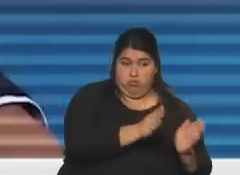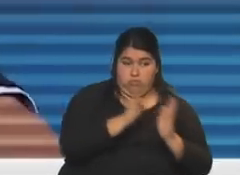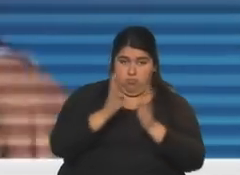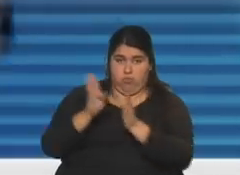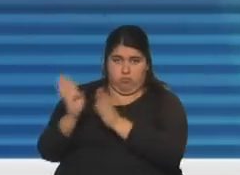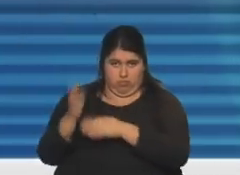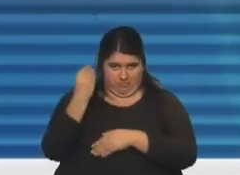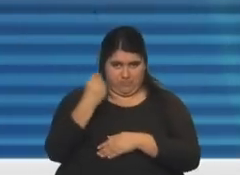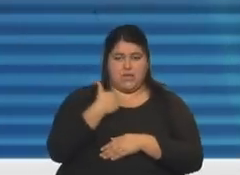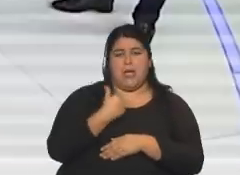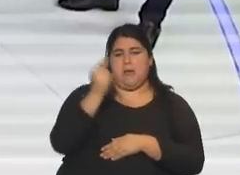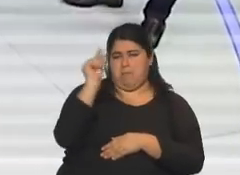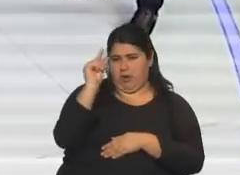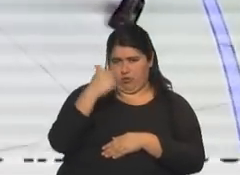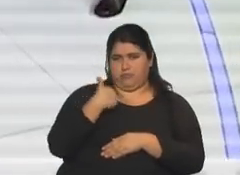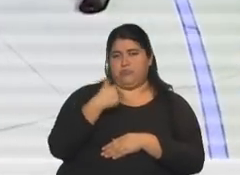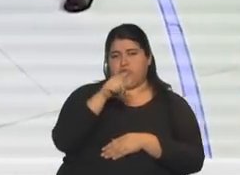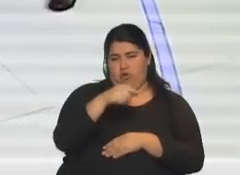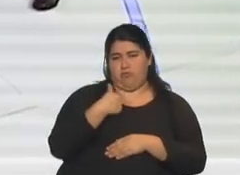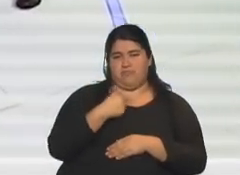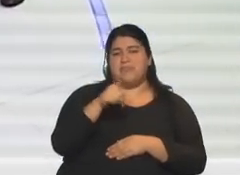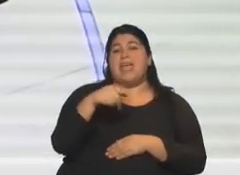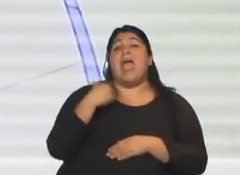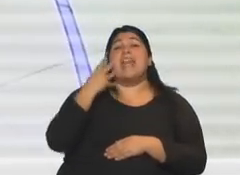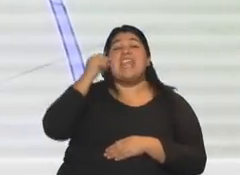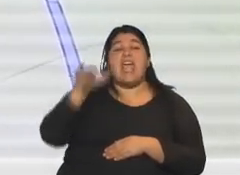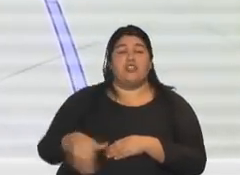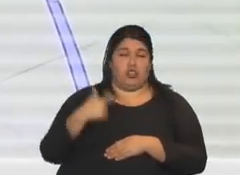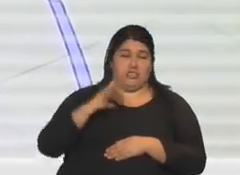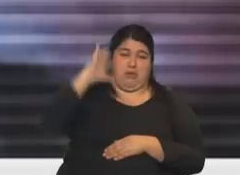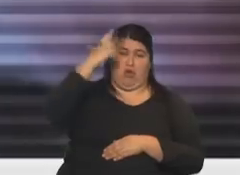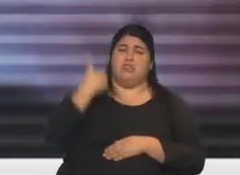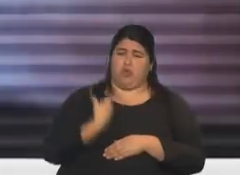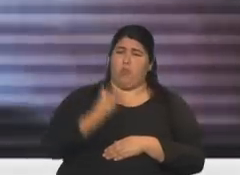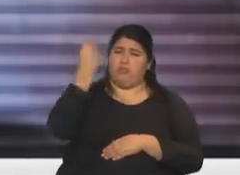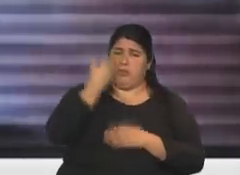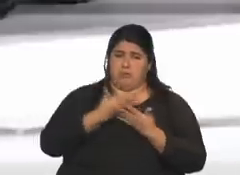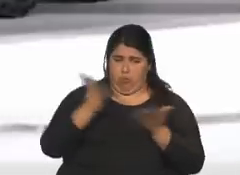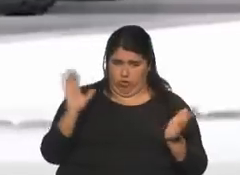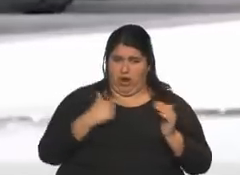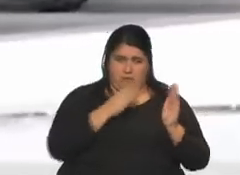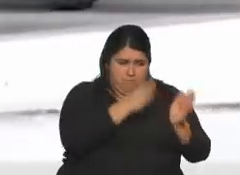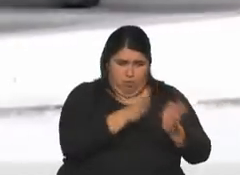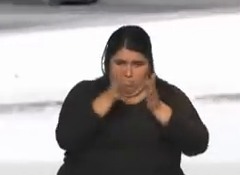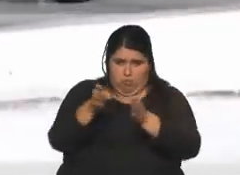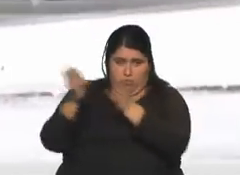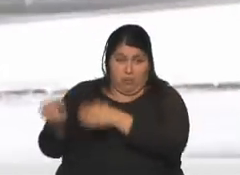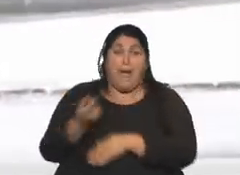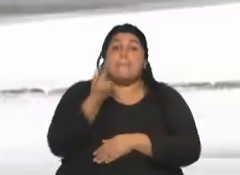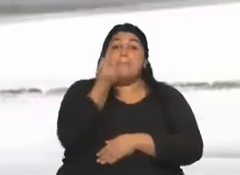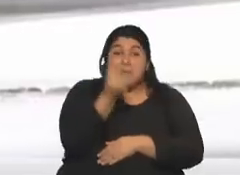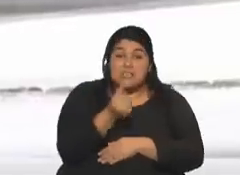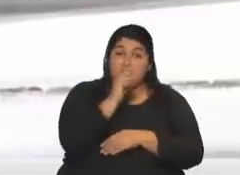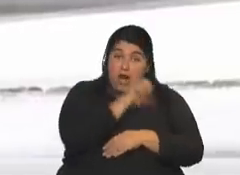quiero demostrar, perdón, yo lo saqué a mi nieto, me va a matar cuando... O sea, yo varias veces lo mostré. Y la vaca. Los precios relativos del